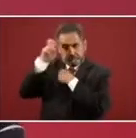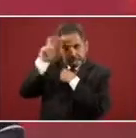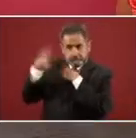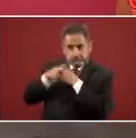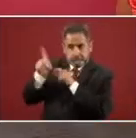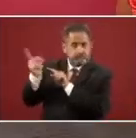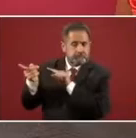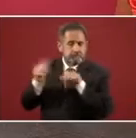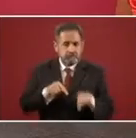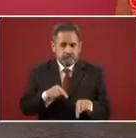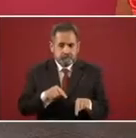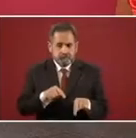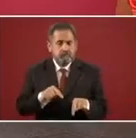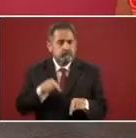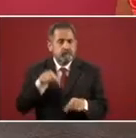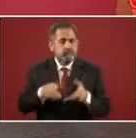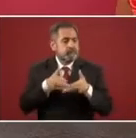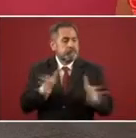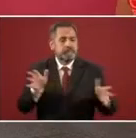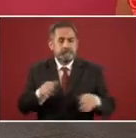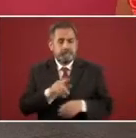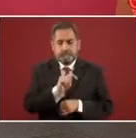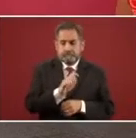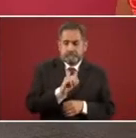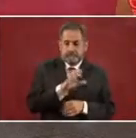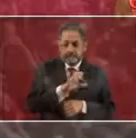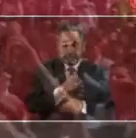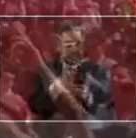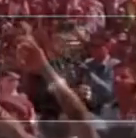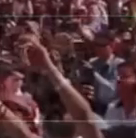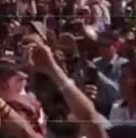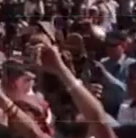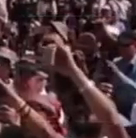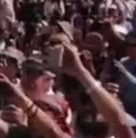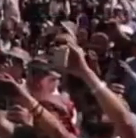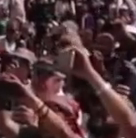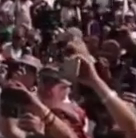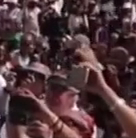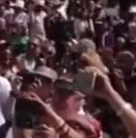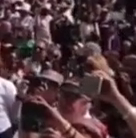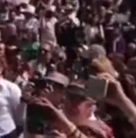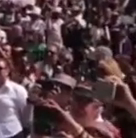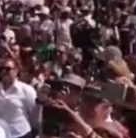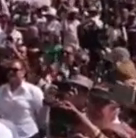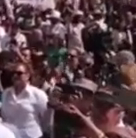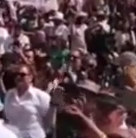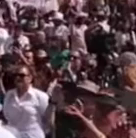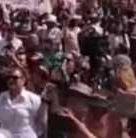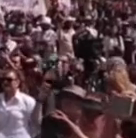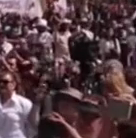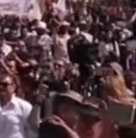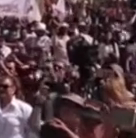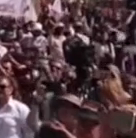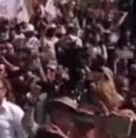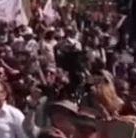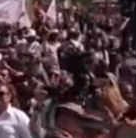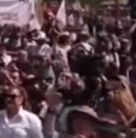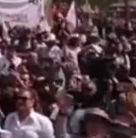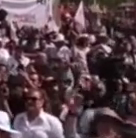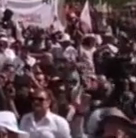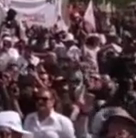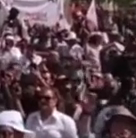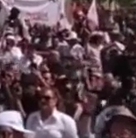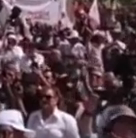López Obrador anunció acciones para apoyar al empresariado. ¿Cuáles fueron? Una repetición de las mismas promesas de campaña: seguridad,